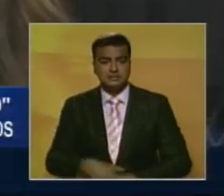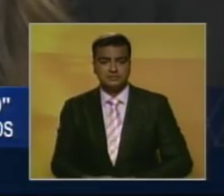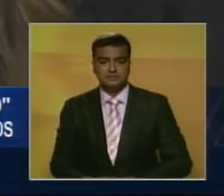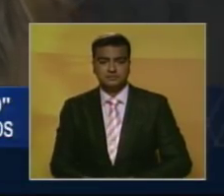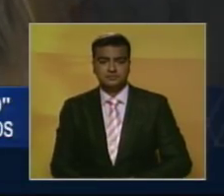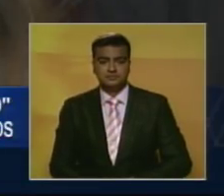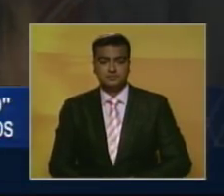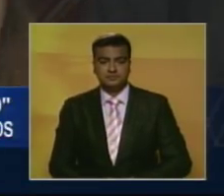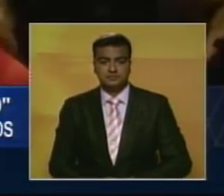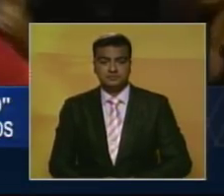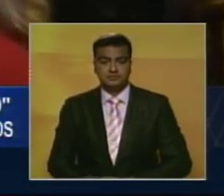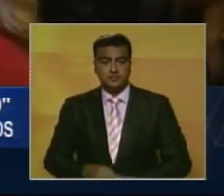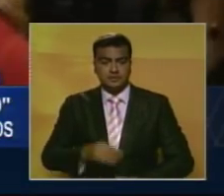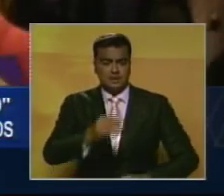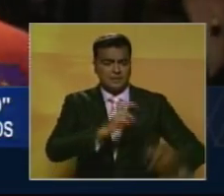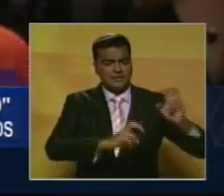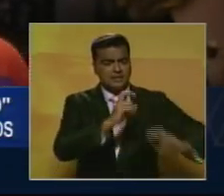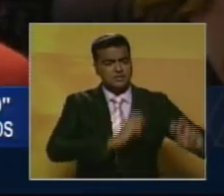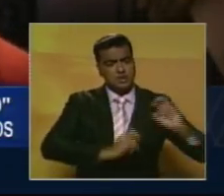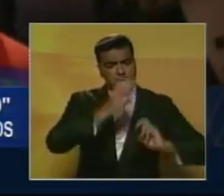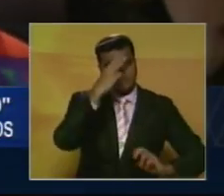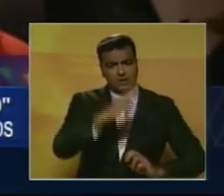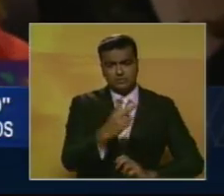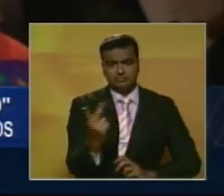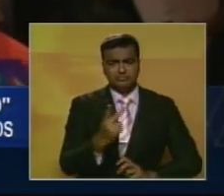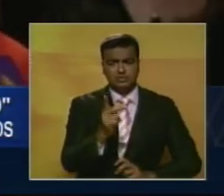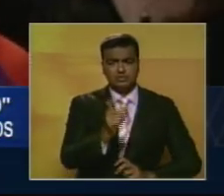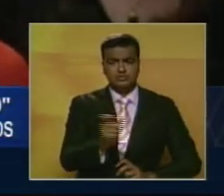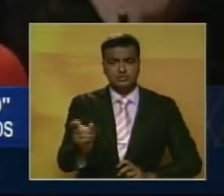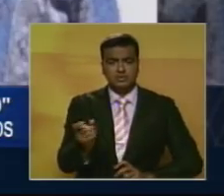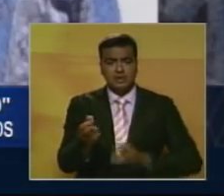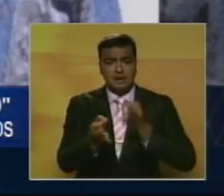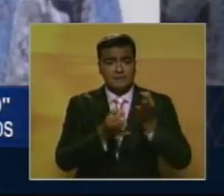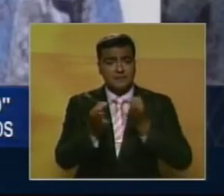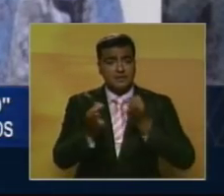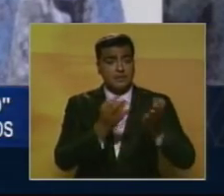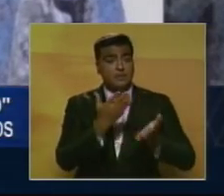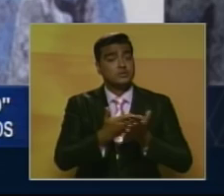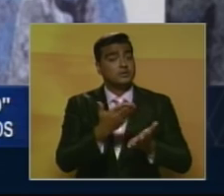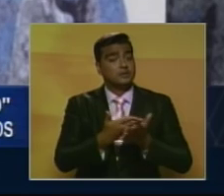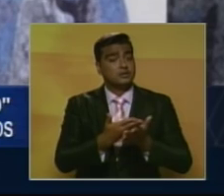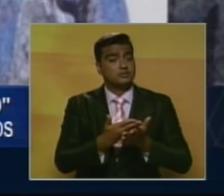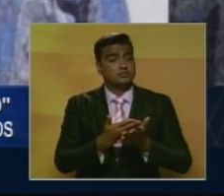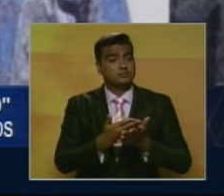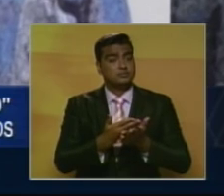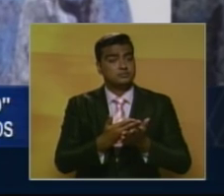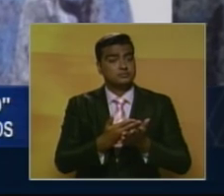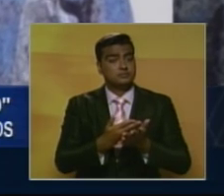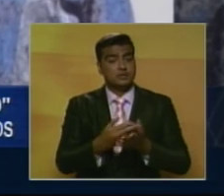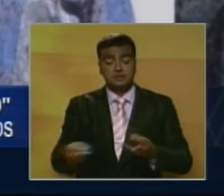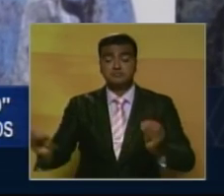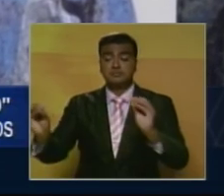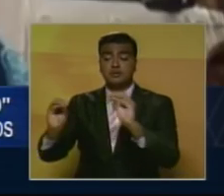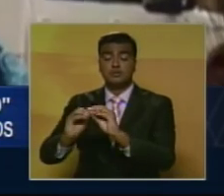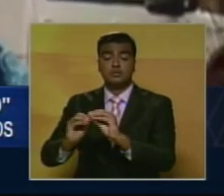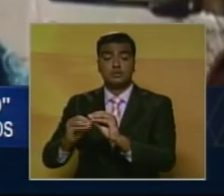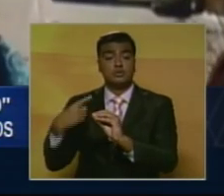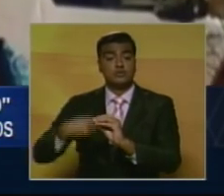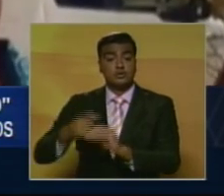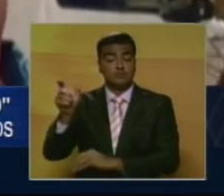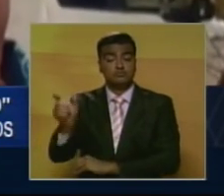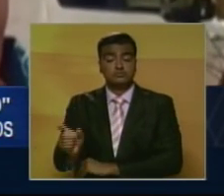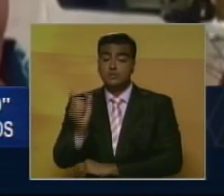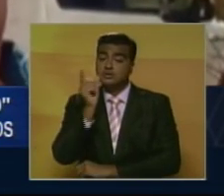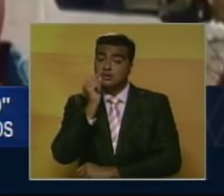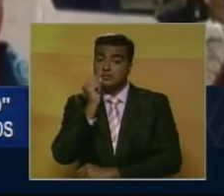Procuraduría Mexicana precisó que Del Castillo y Penn deberán declarar en calidad de testigos en torno al encuentro que sostuvieron con el Chapo